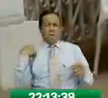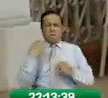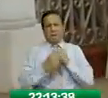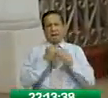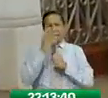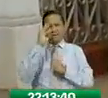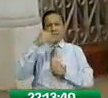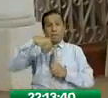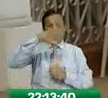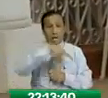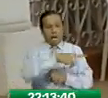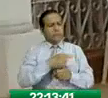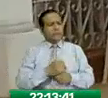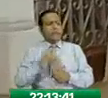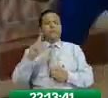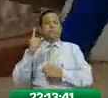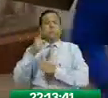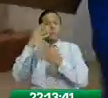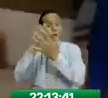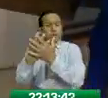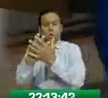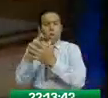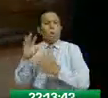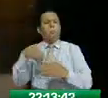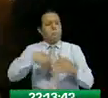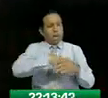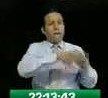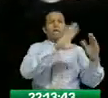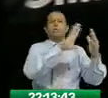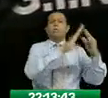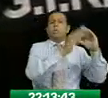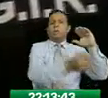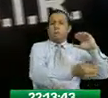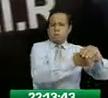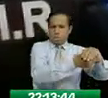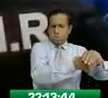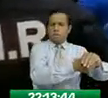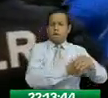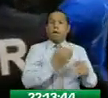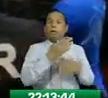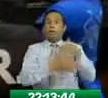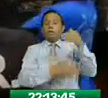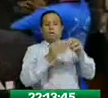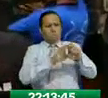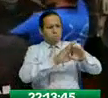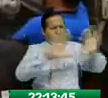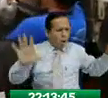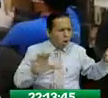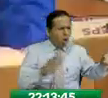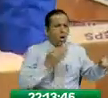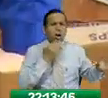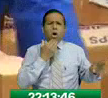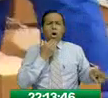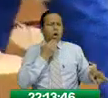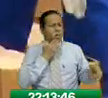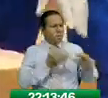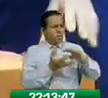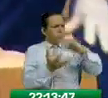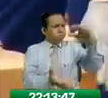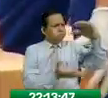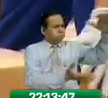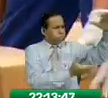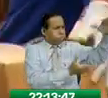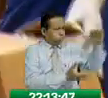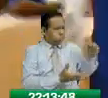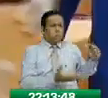arresto domiciliario, pero que en cuanto a los insumos médicos encontrados en su domicilio durante el allanamiento, en esta semana, no se quedarán con